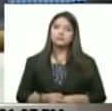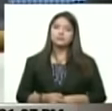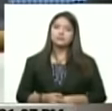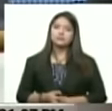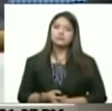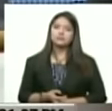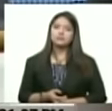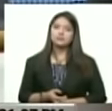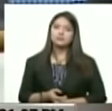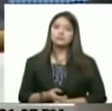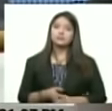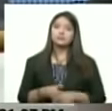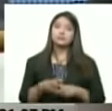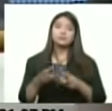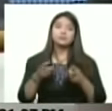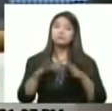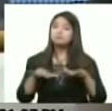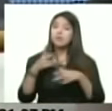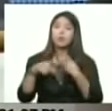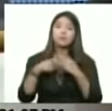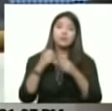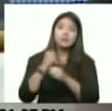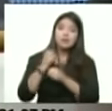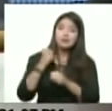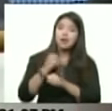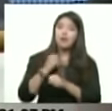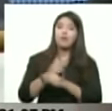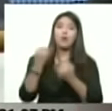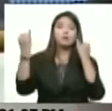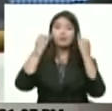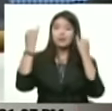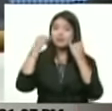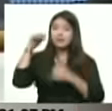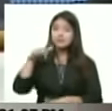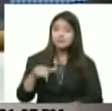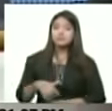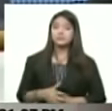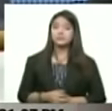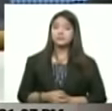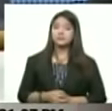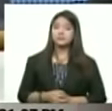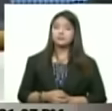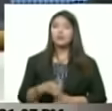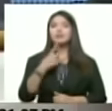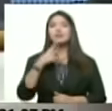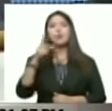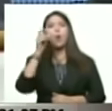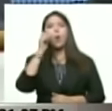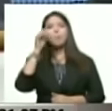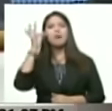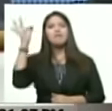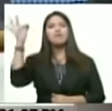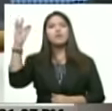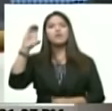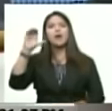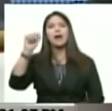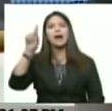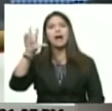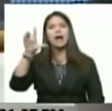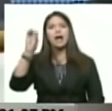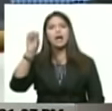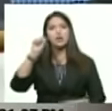Que esas fuentes sean producto del trabajo creador. Decía Carlos Marx en alguno de sus